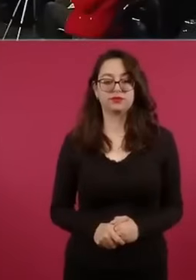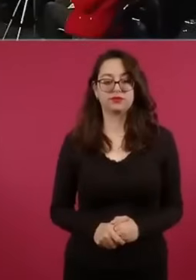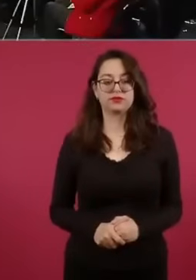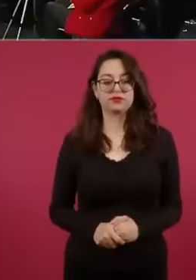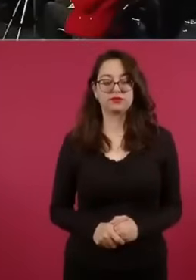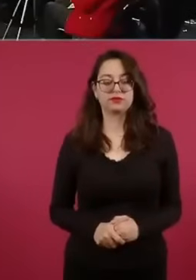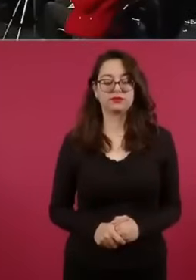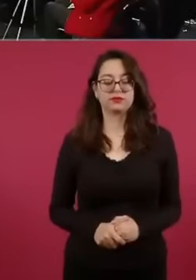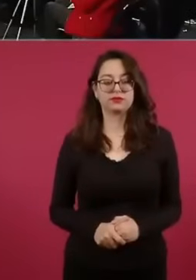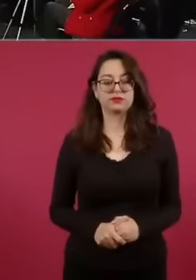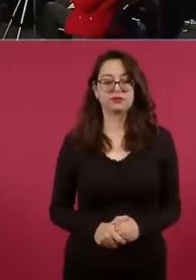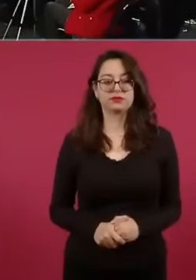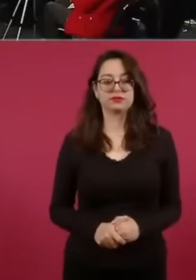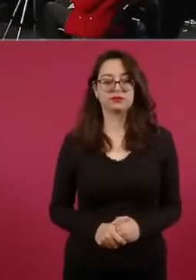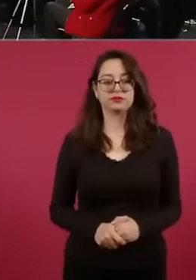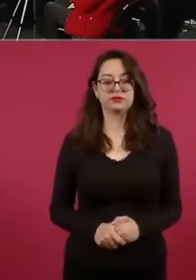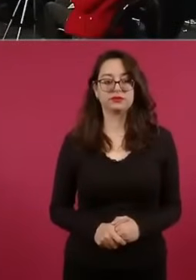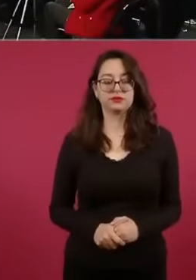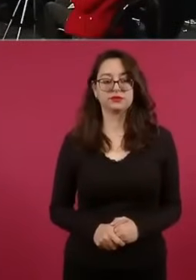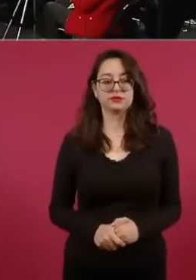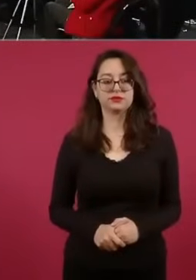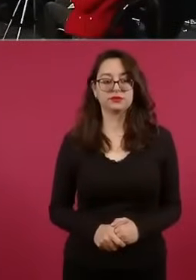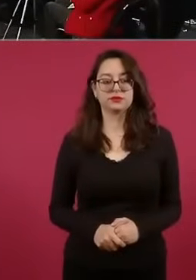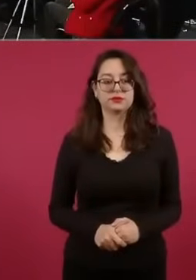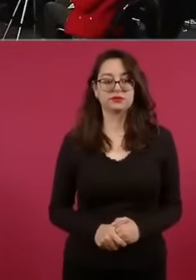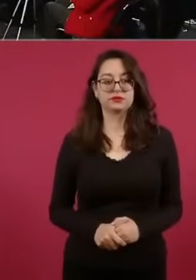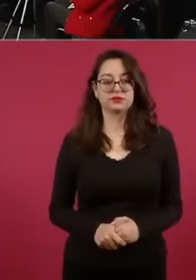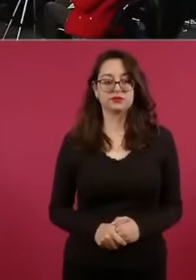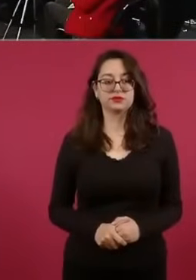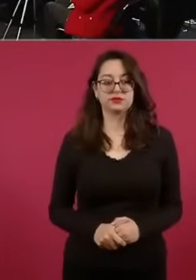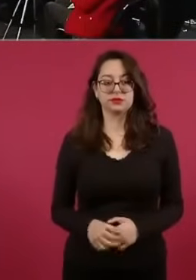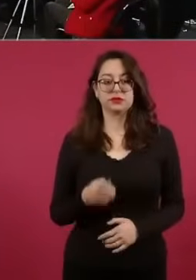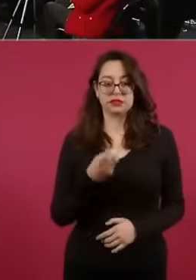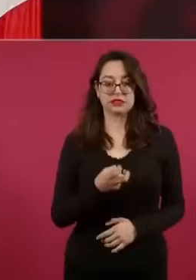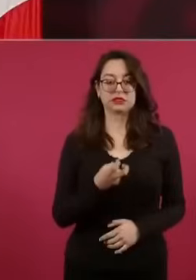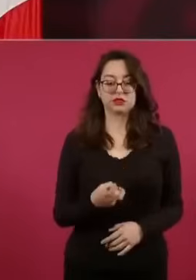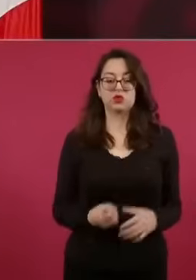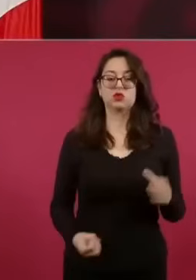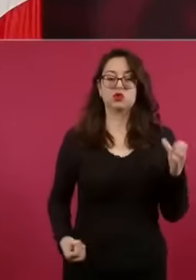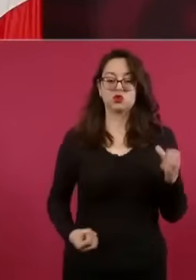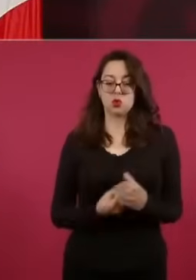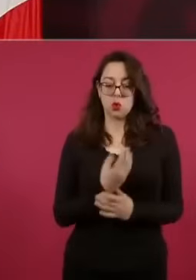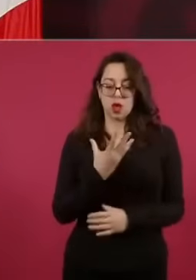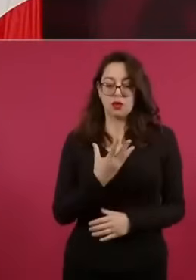Este es Salina Cruz. A ver, empezamos. Este es el nuevo.